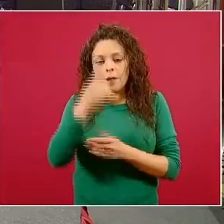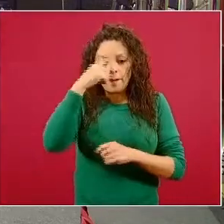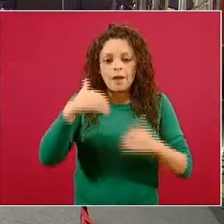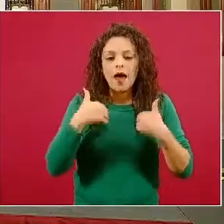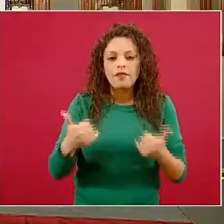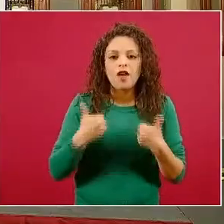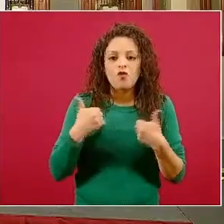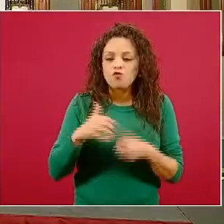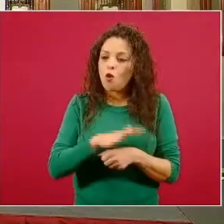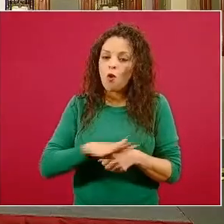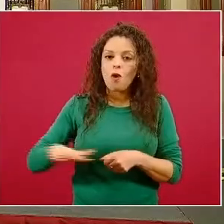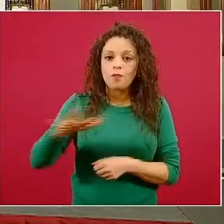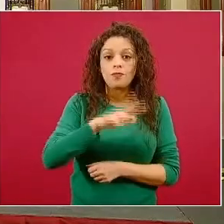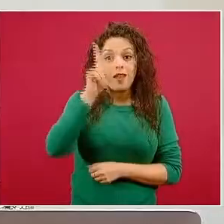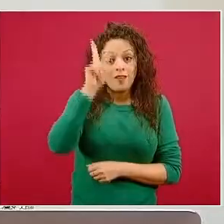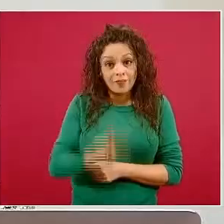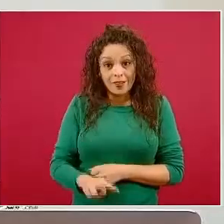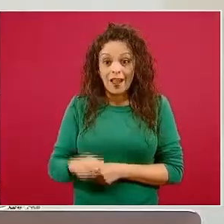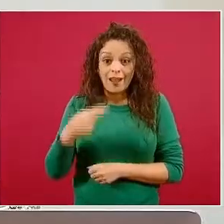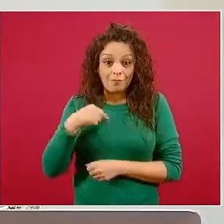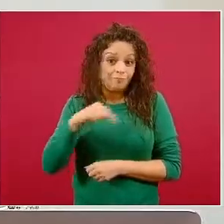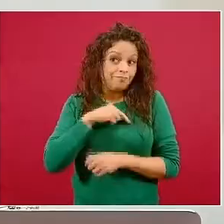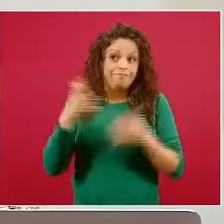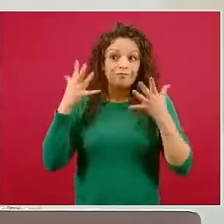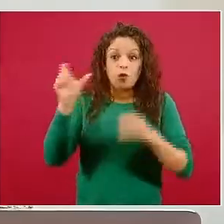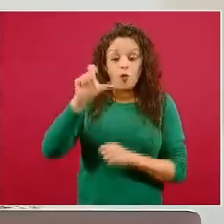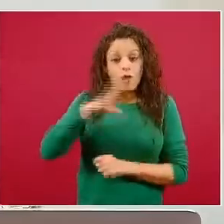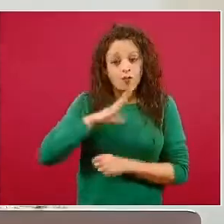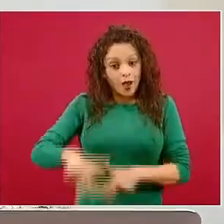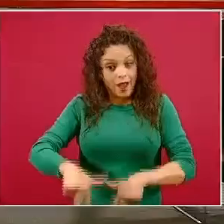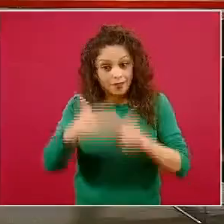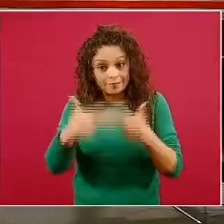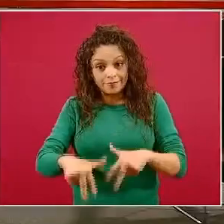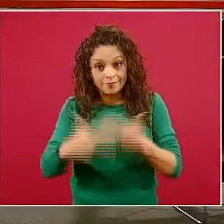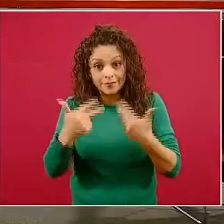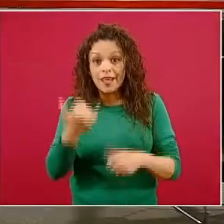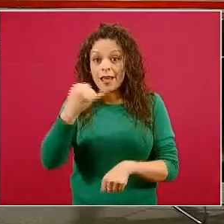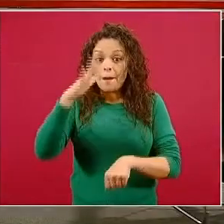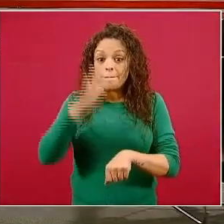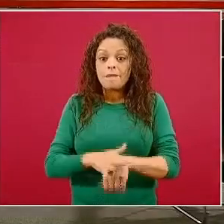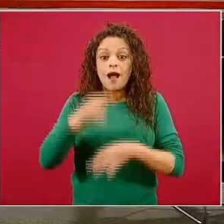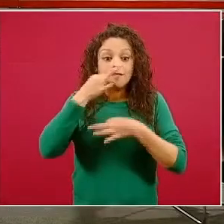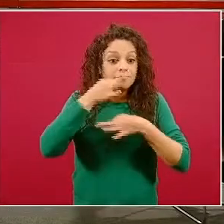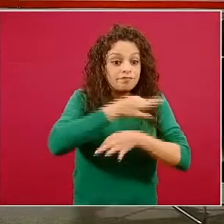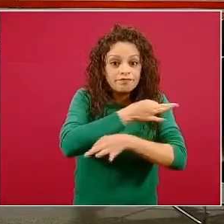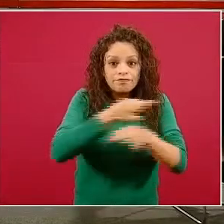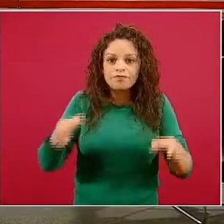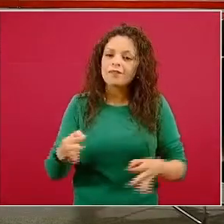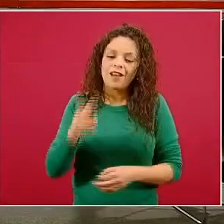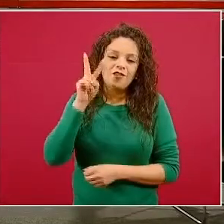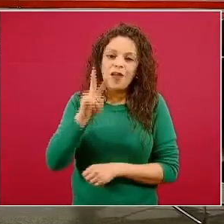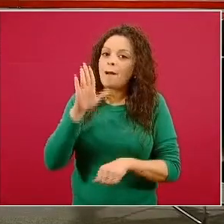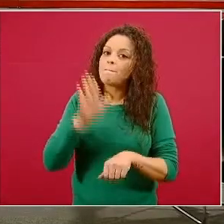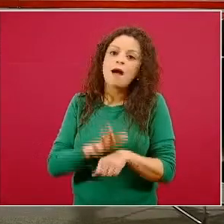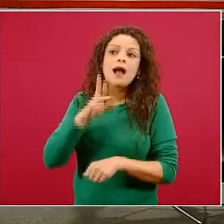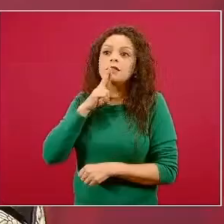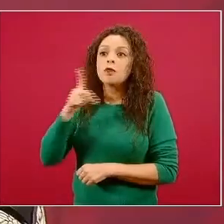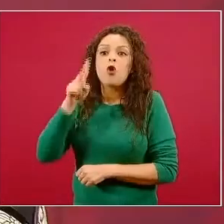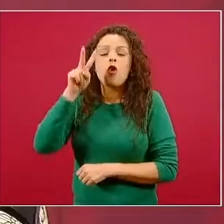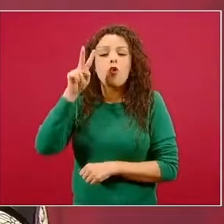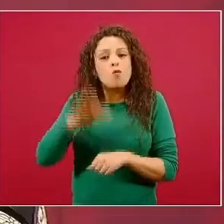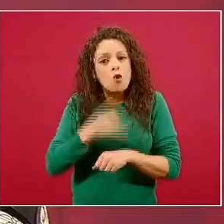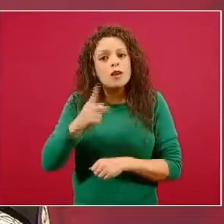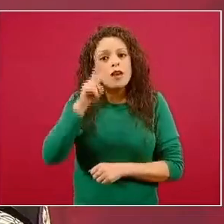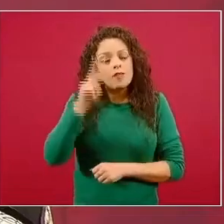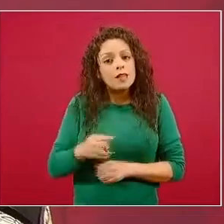pues nos encantaría que cuando tengamos estos webinars, entre más difusión se nos haga, mucho mejor, porque creemos que son muy importantes para